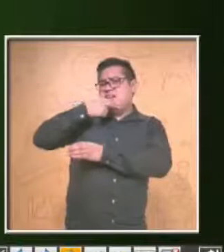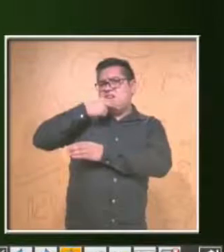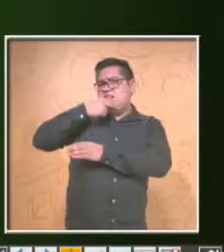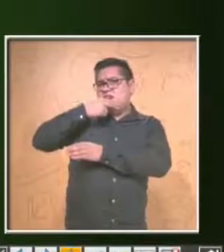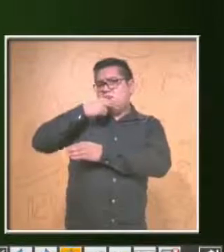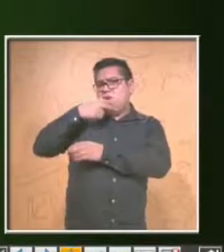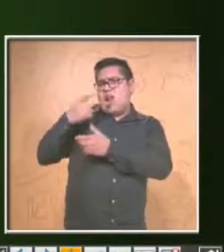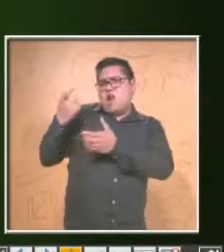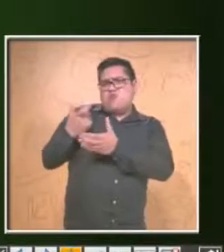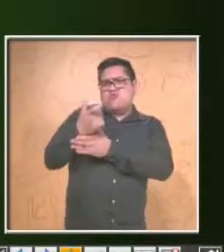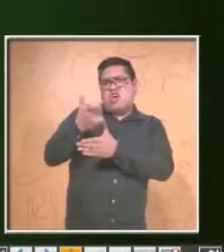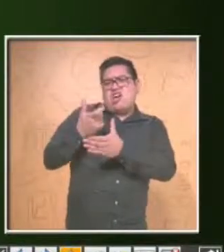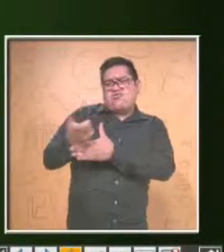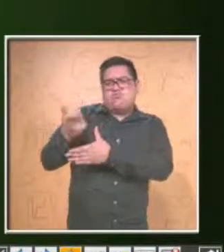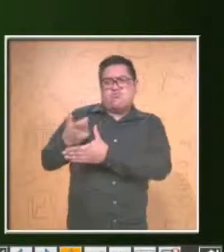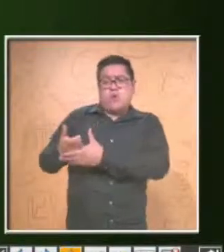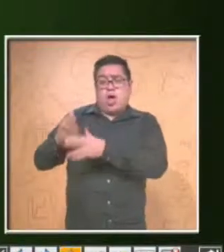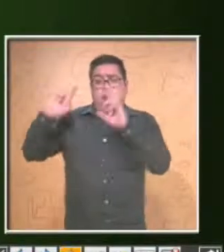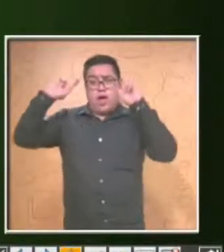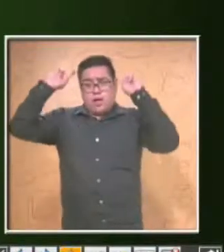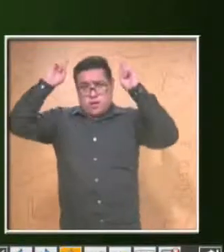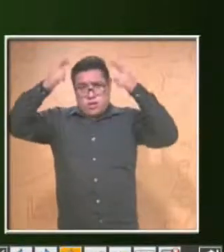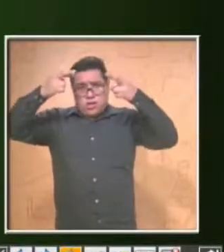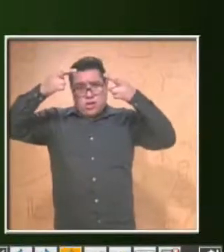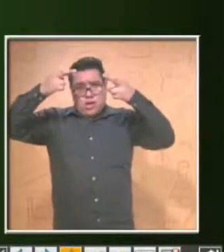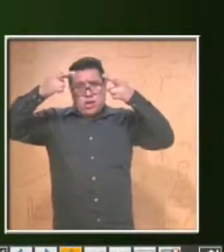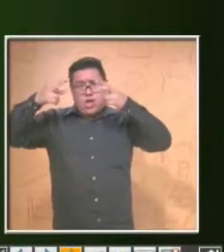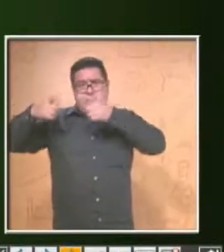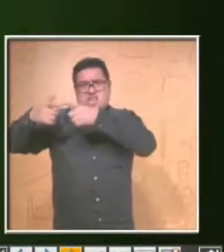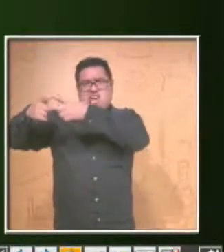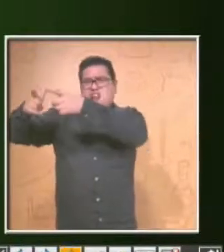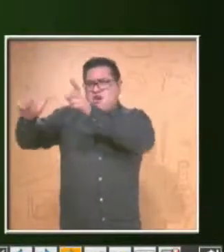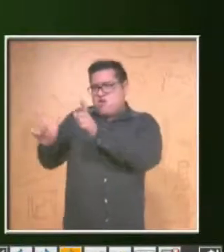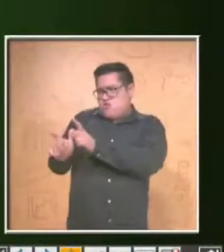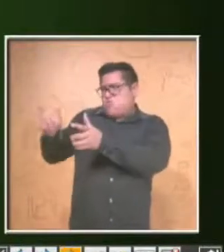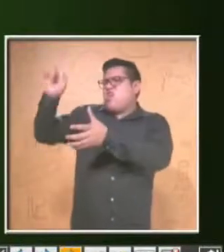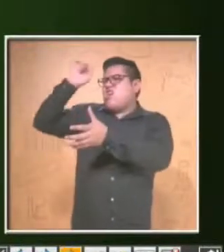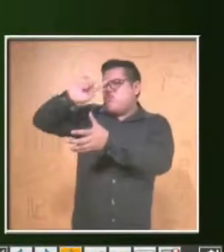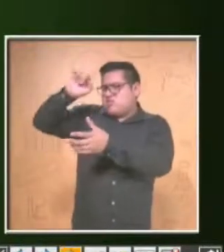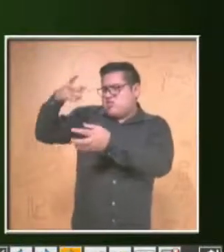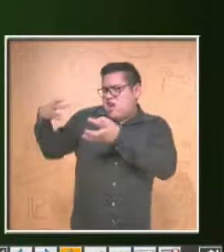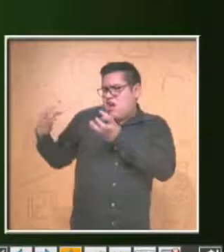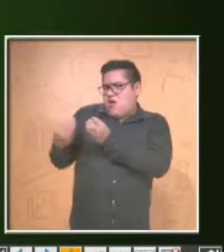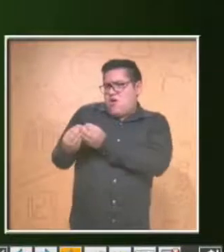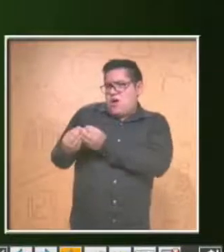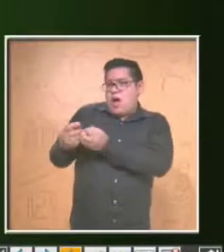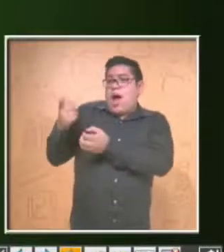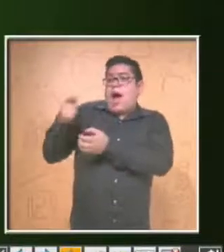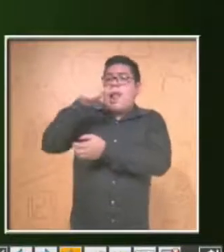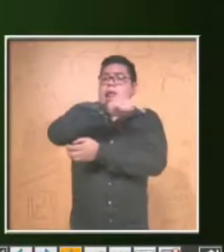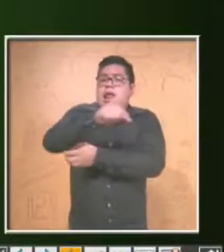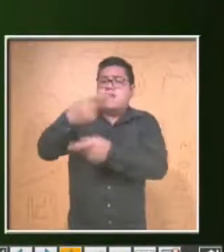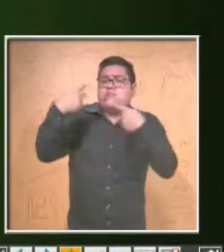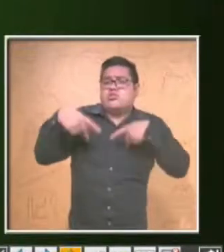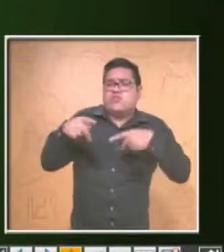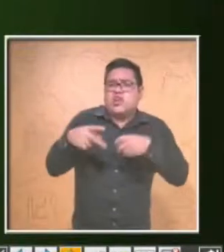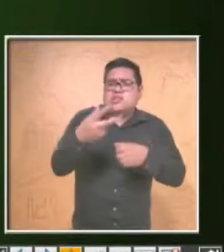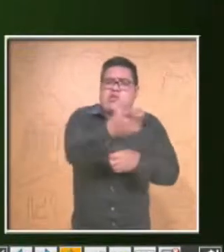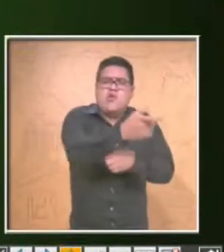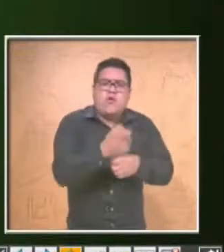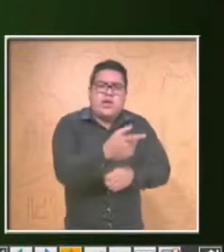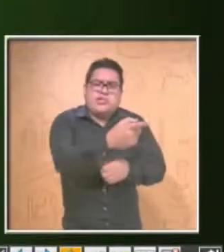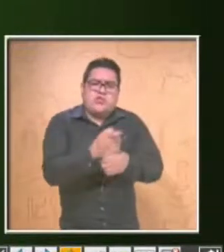sus territorios coloniales, el rey y el parlamento decidieron imponer a sus colonos impuestos y restricciones a